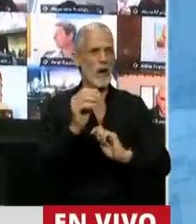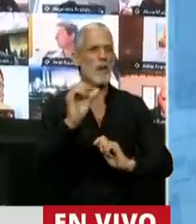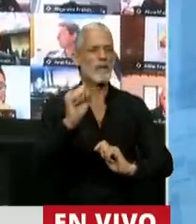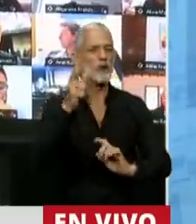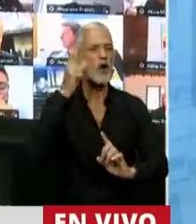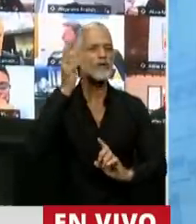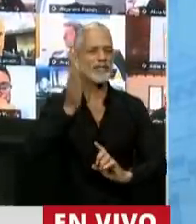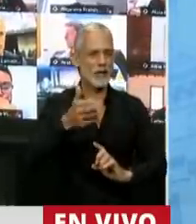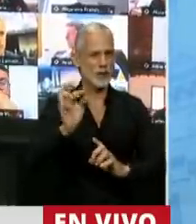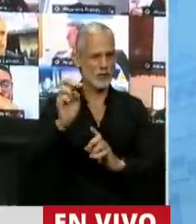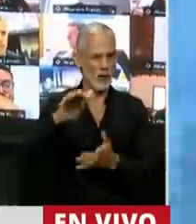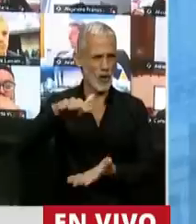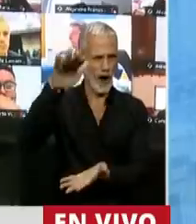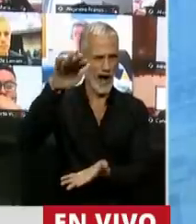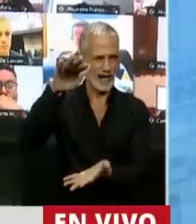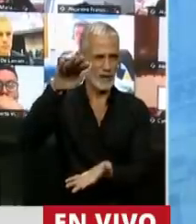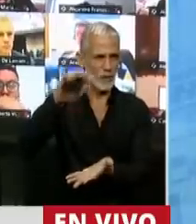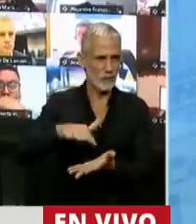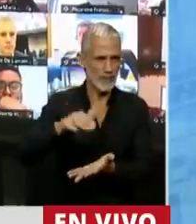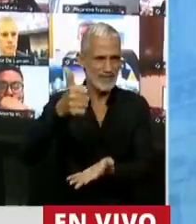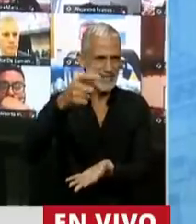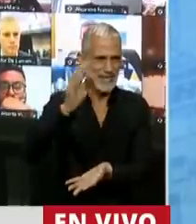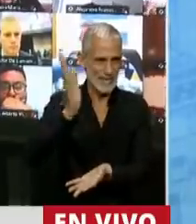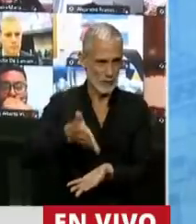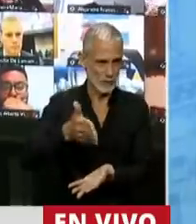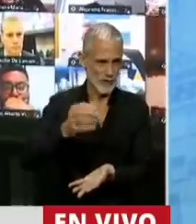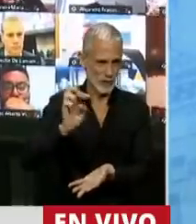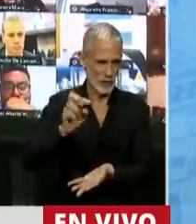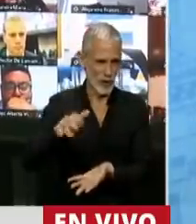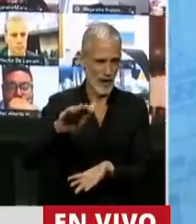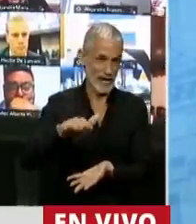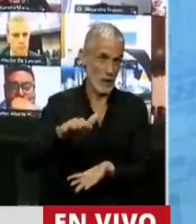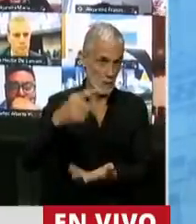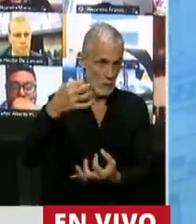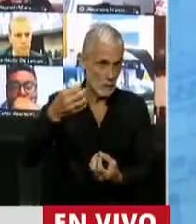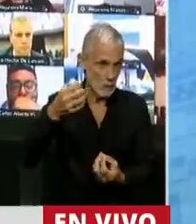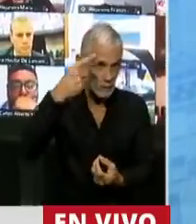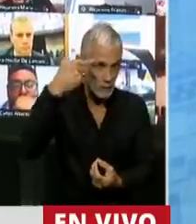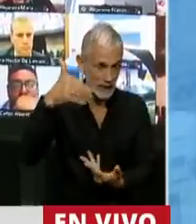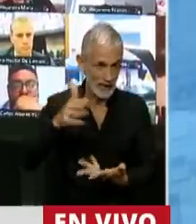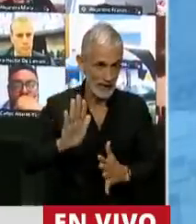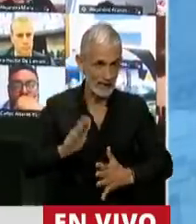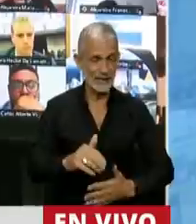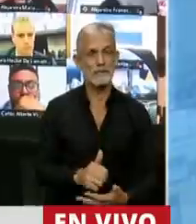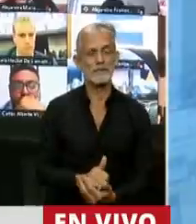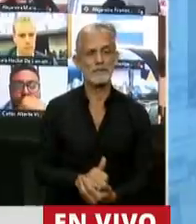de 80% en dólares la deuda a 60% en dólares. Inteligentemente.